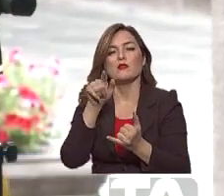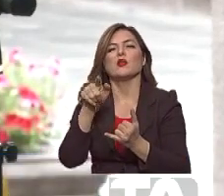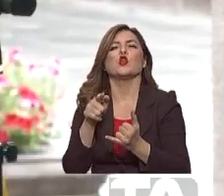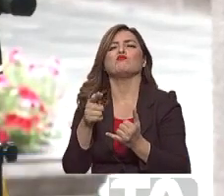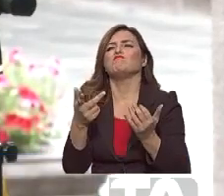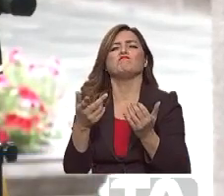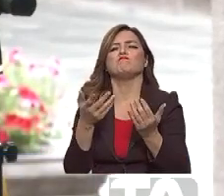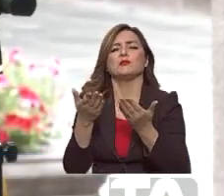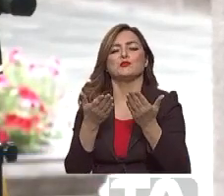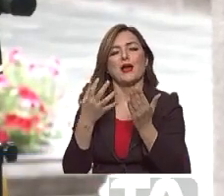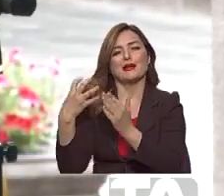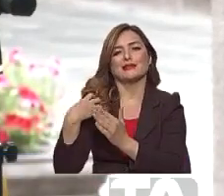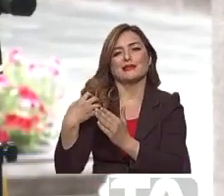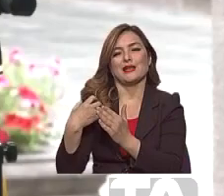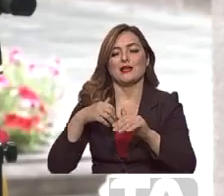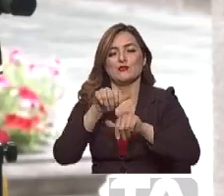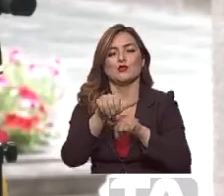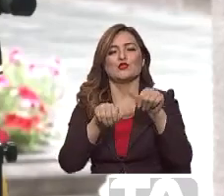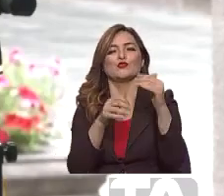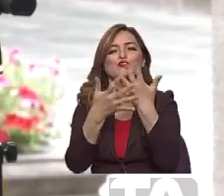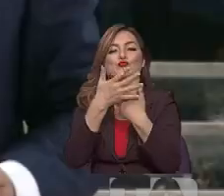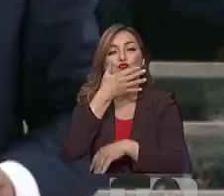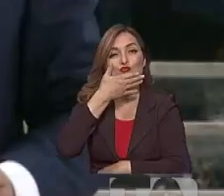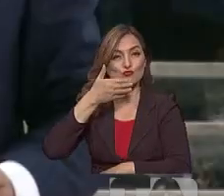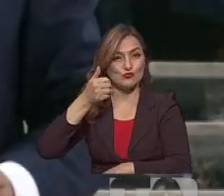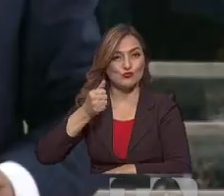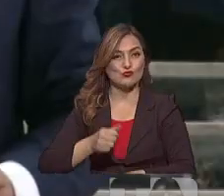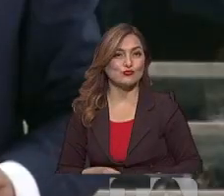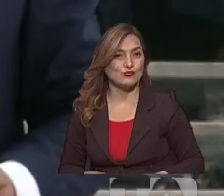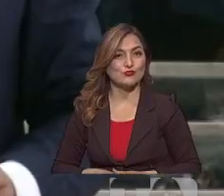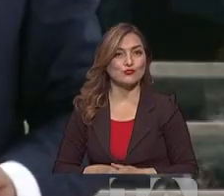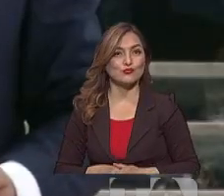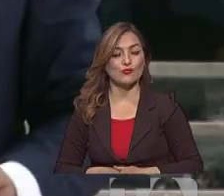mejor administración de los centros carcelarios.